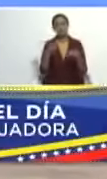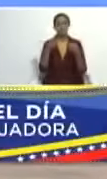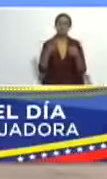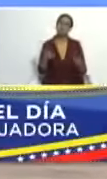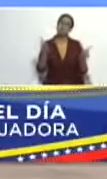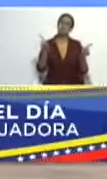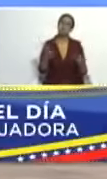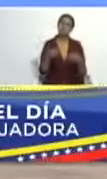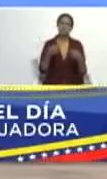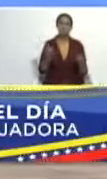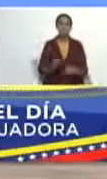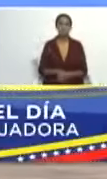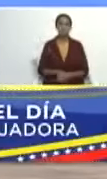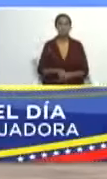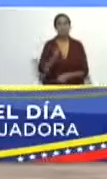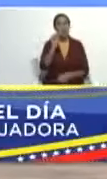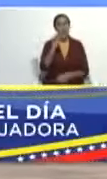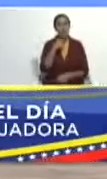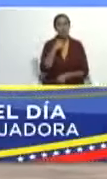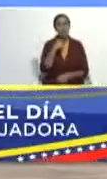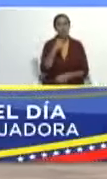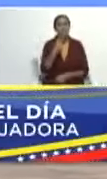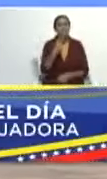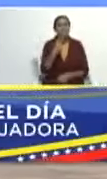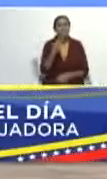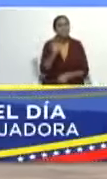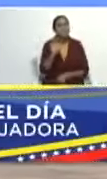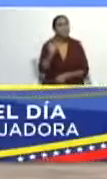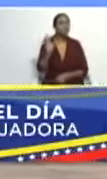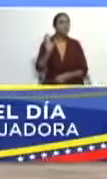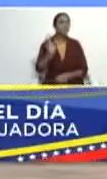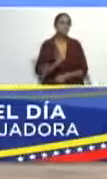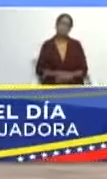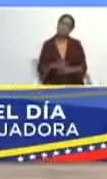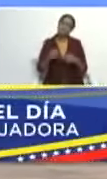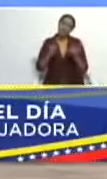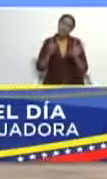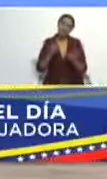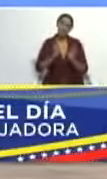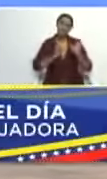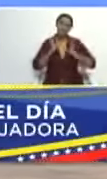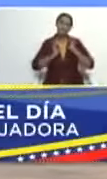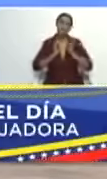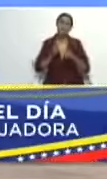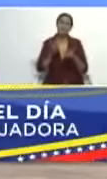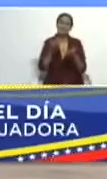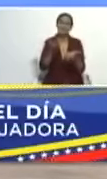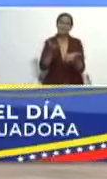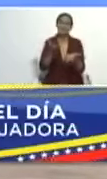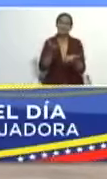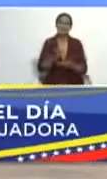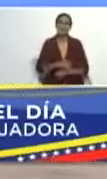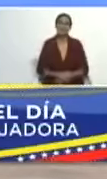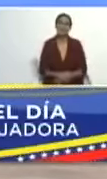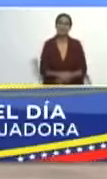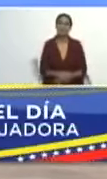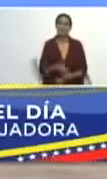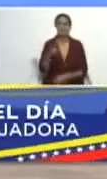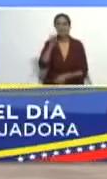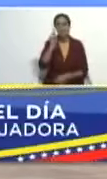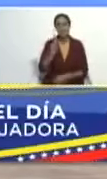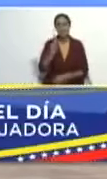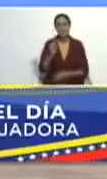Poco desafinado, pero lo que importa es el sentimiento. Vamos a ver este video. Primero de